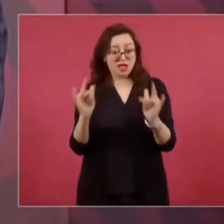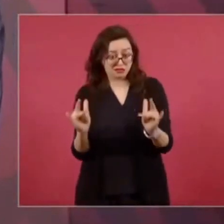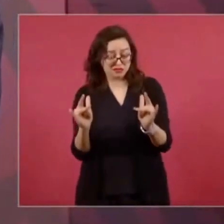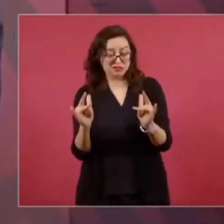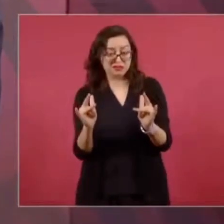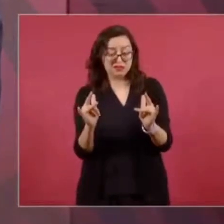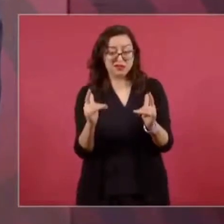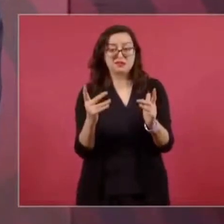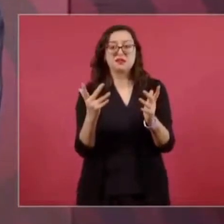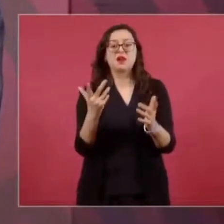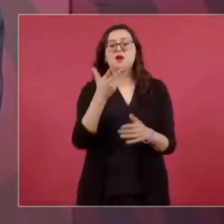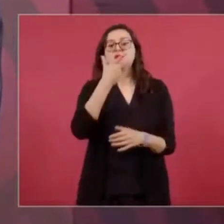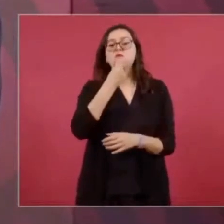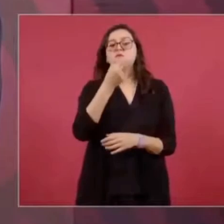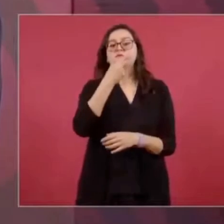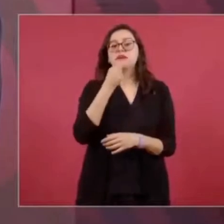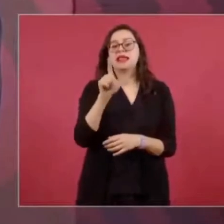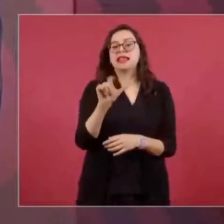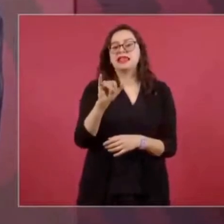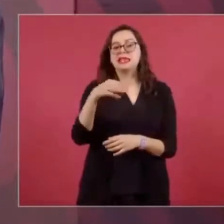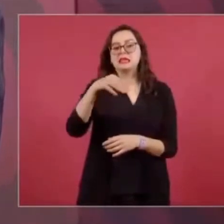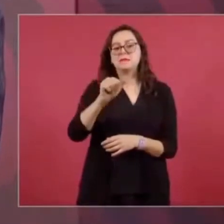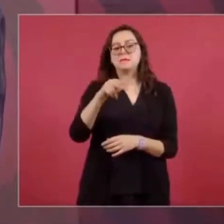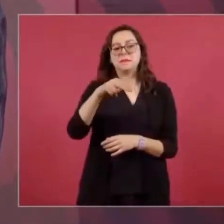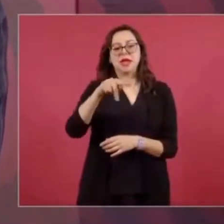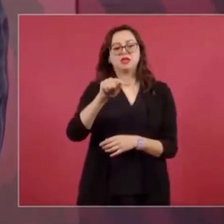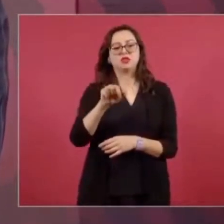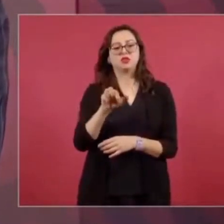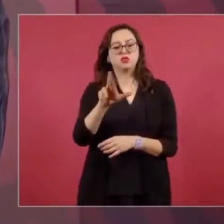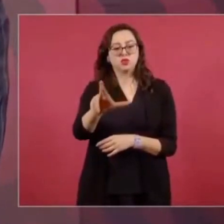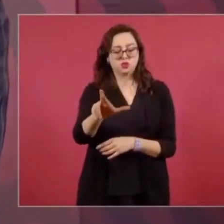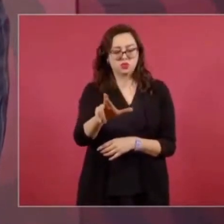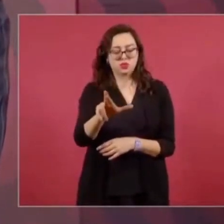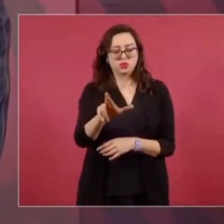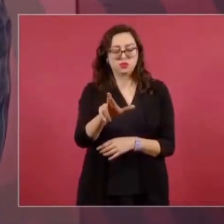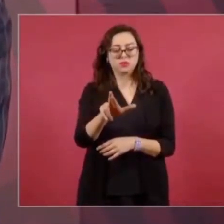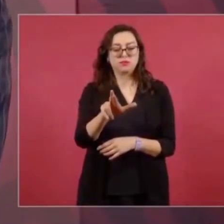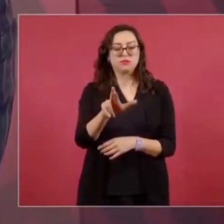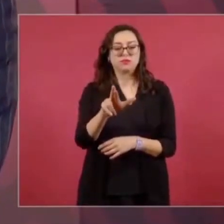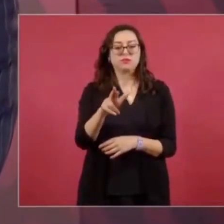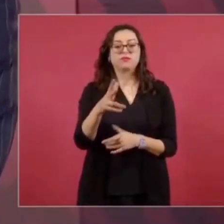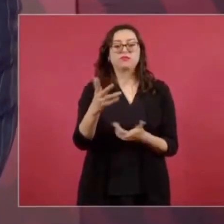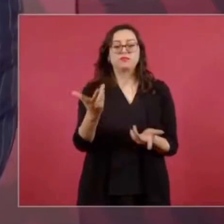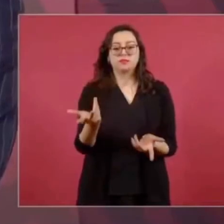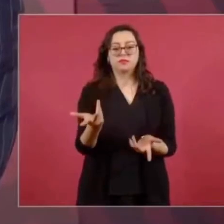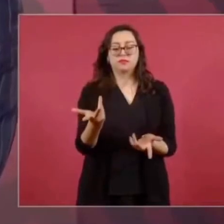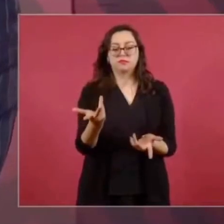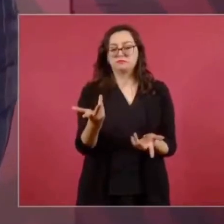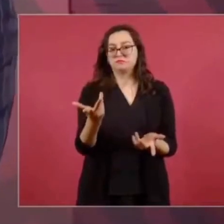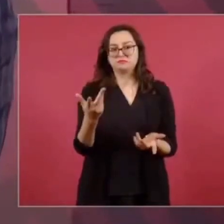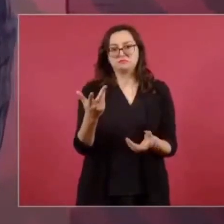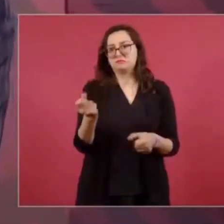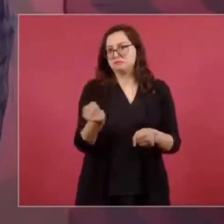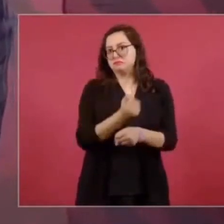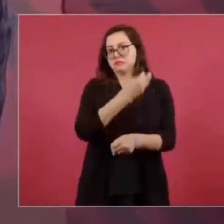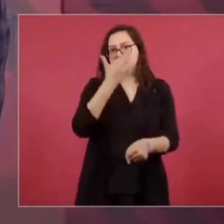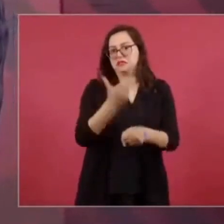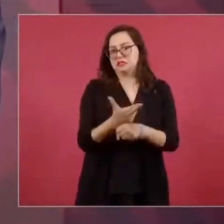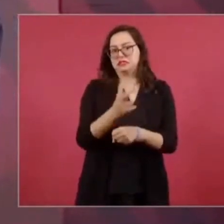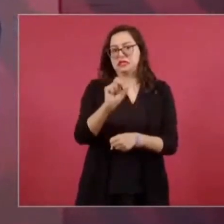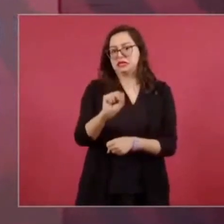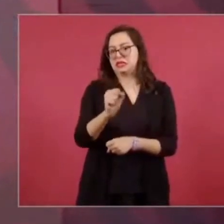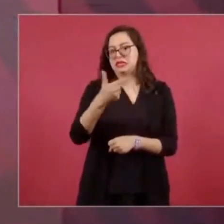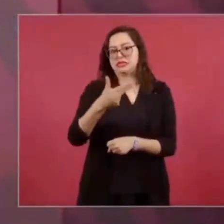el secretario de Hacienda de Porfirio Díaz durante